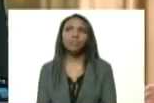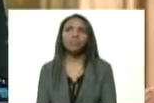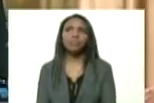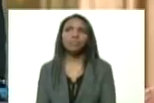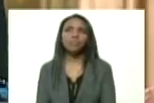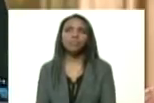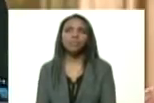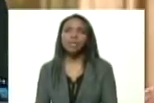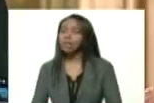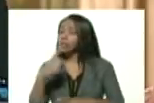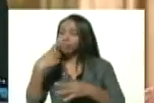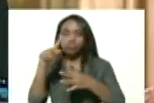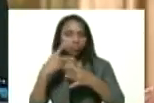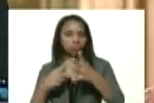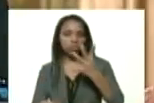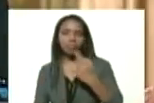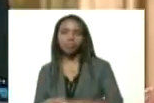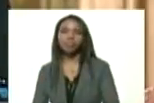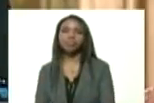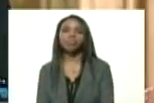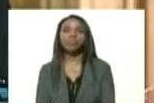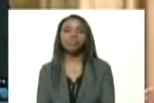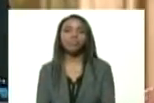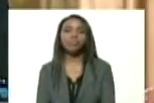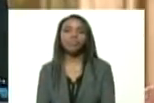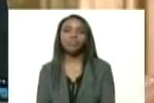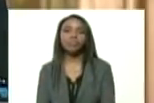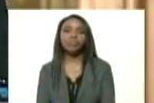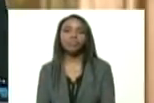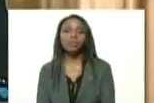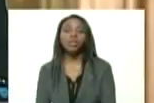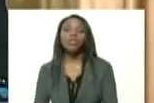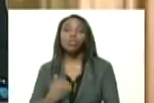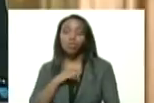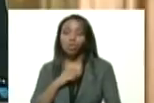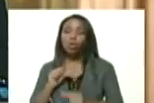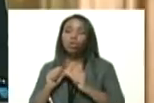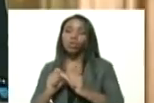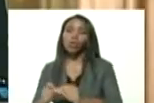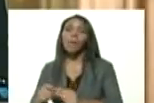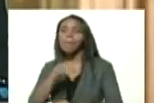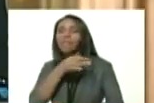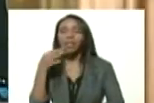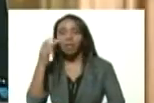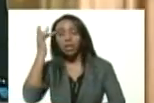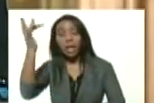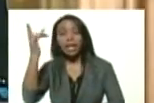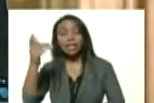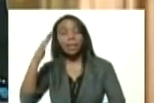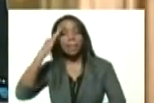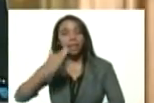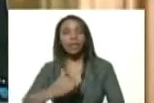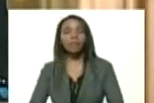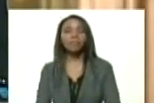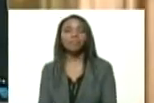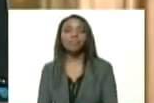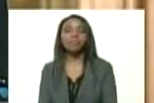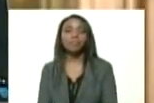y muchas otras cosas más tenemos que seguir perfeccionando la inteligencia militar